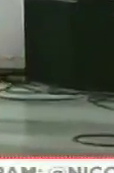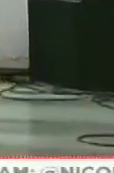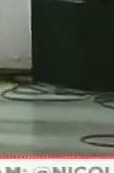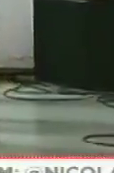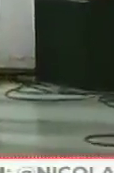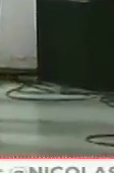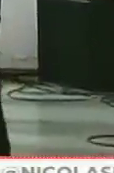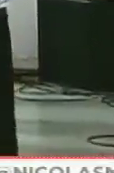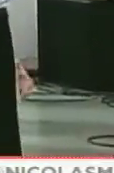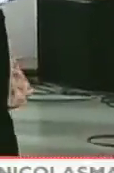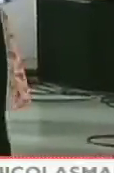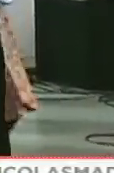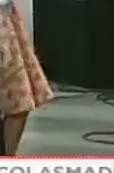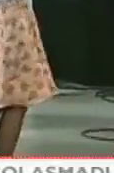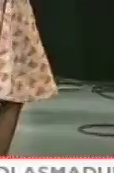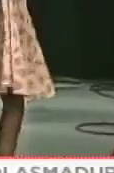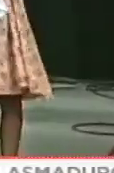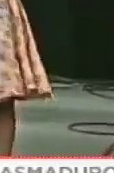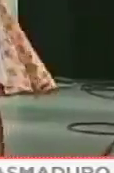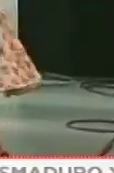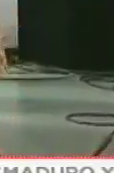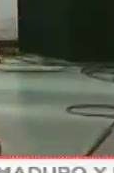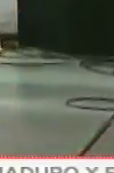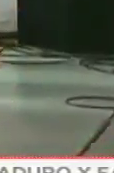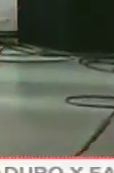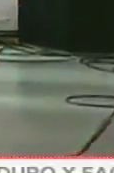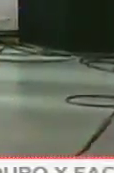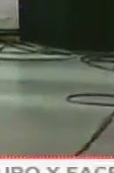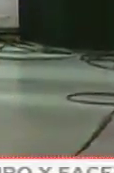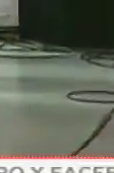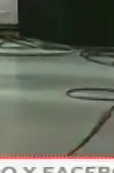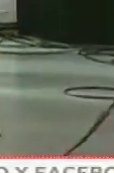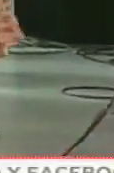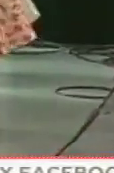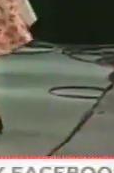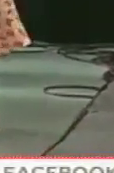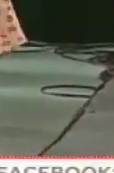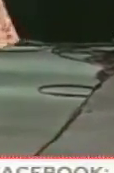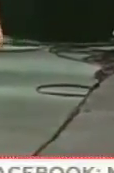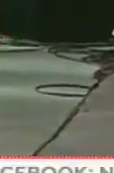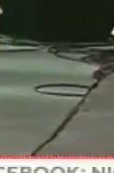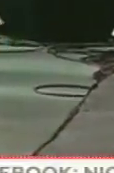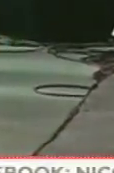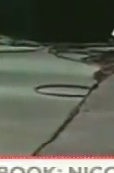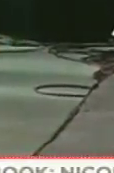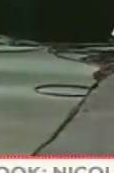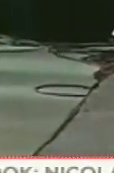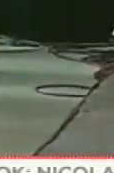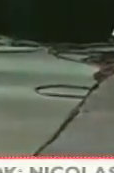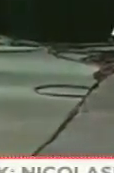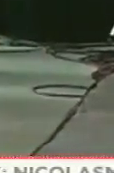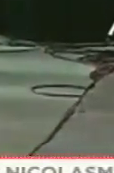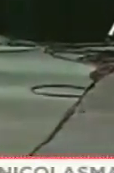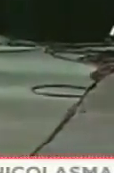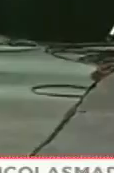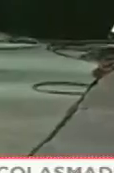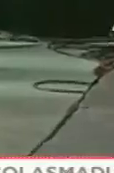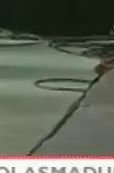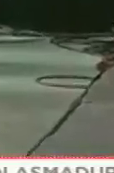inteligencia y pudor, atravesó con valor el páramo de los